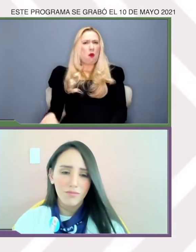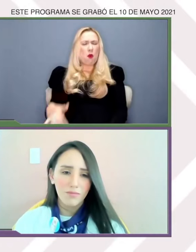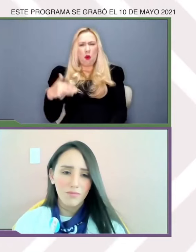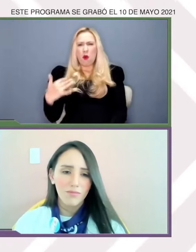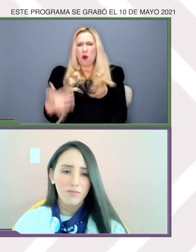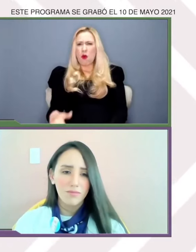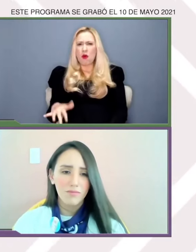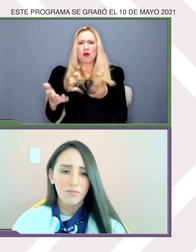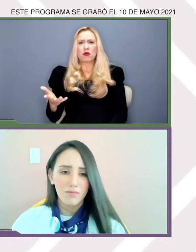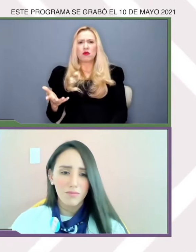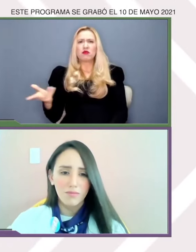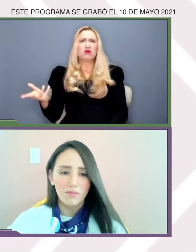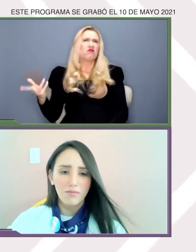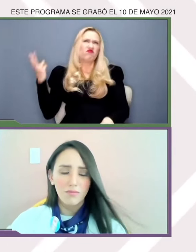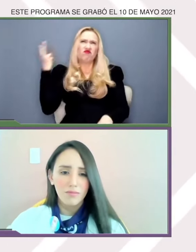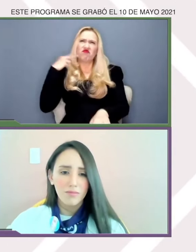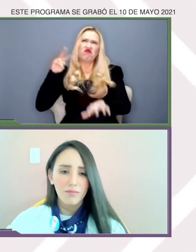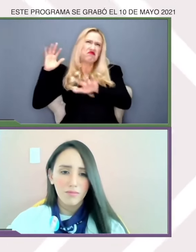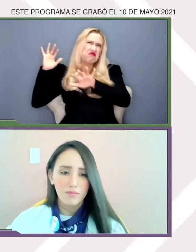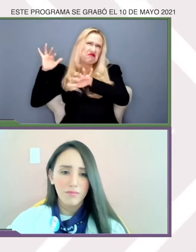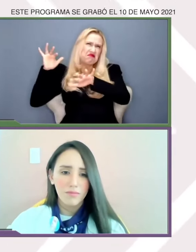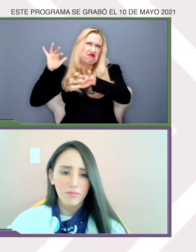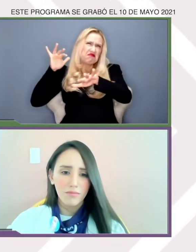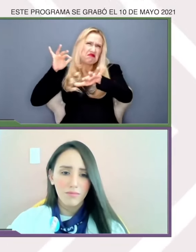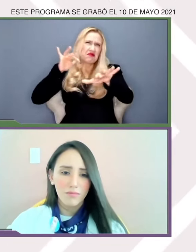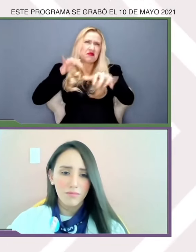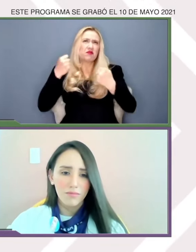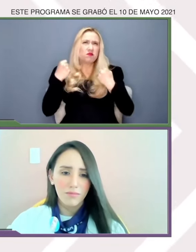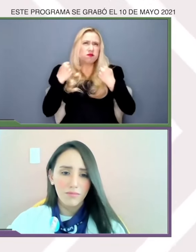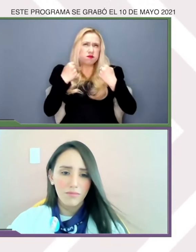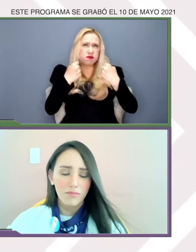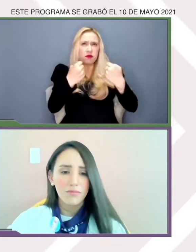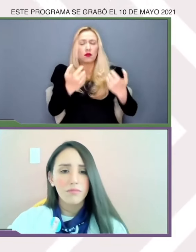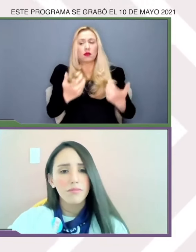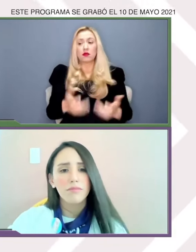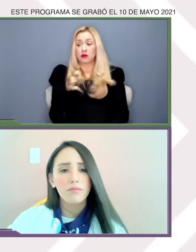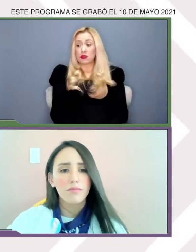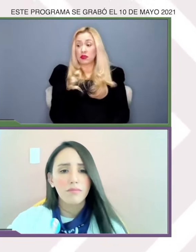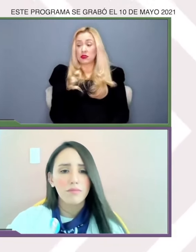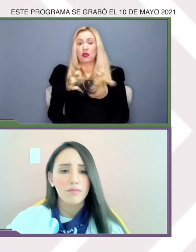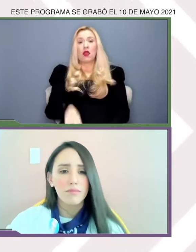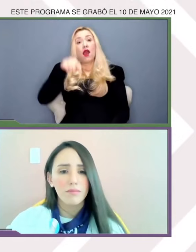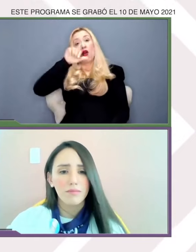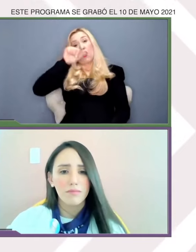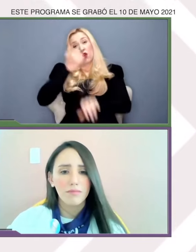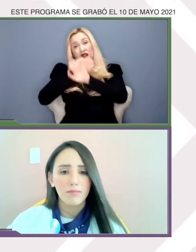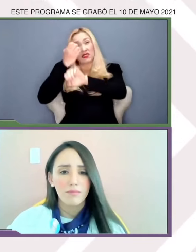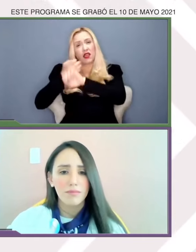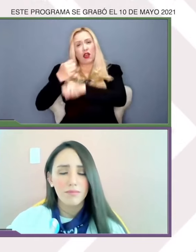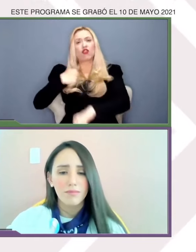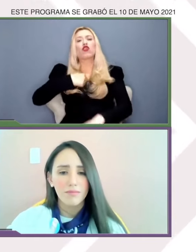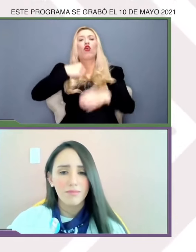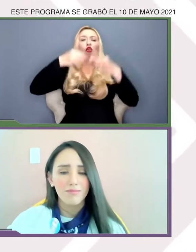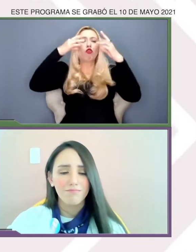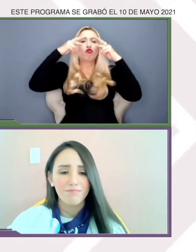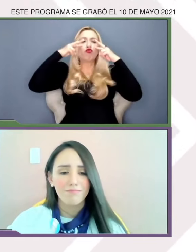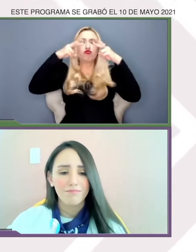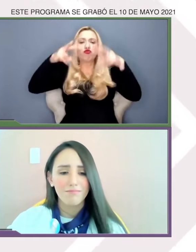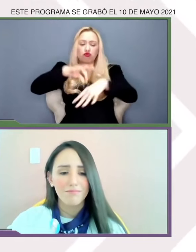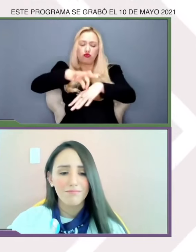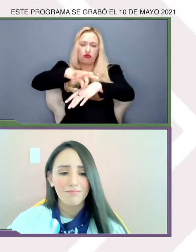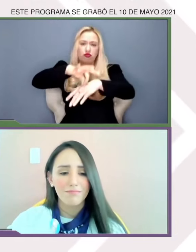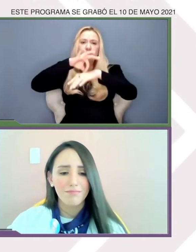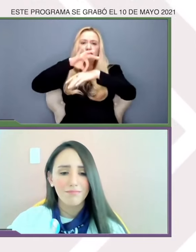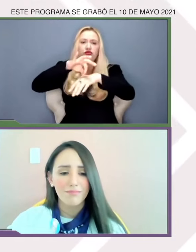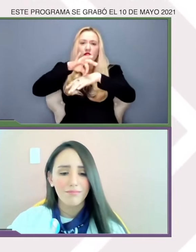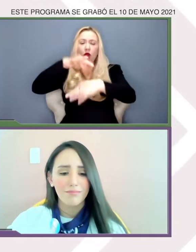oportunidad y hay quienes tienen que seguir con juicios en los que yo he estado presente y en los que es